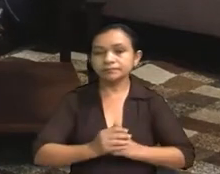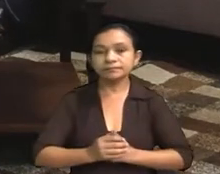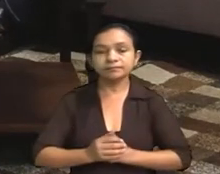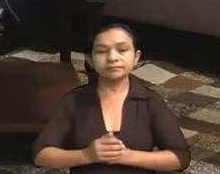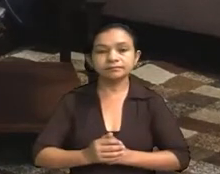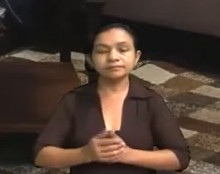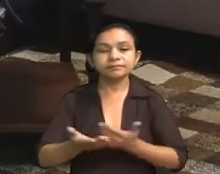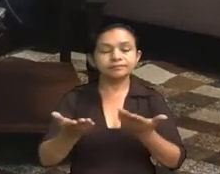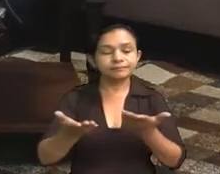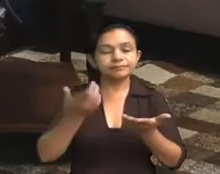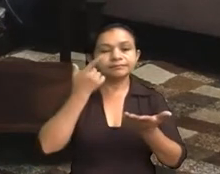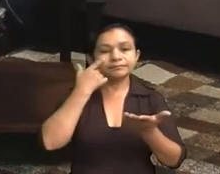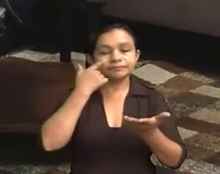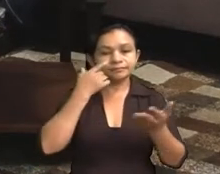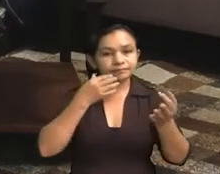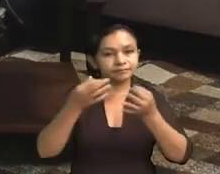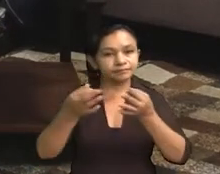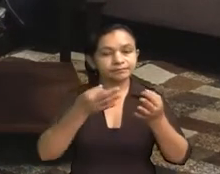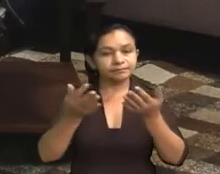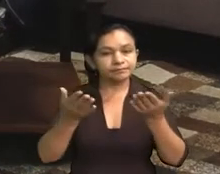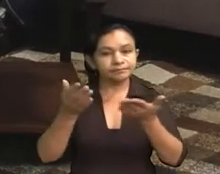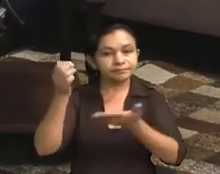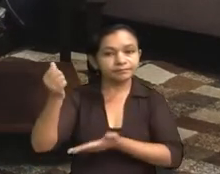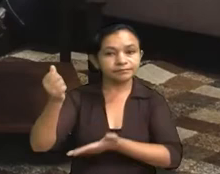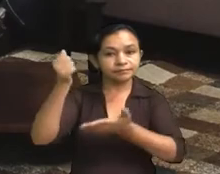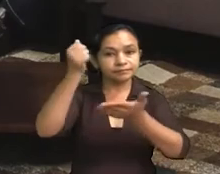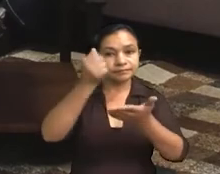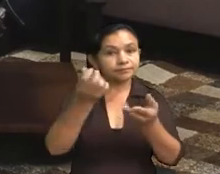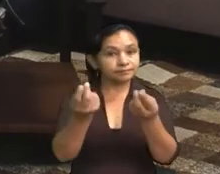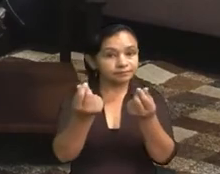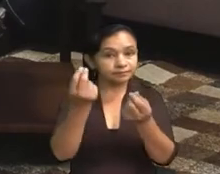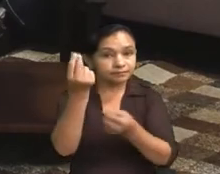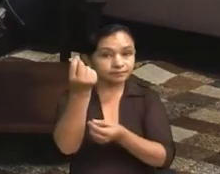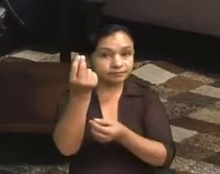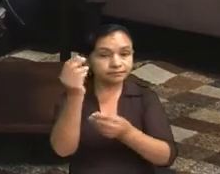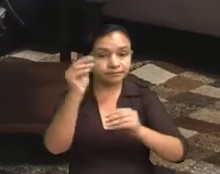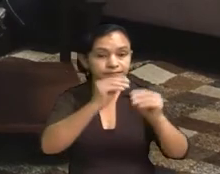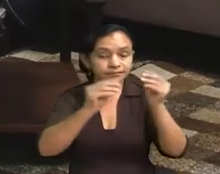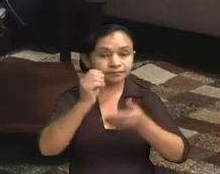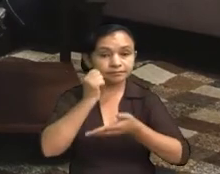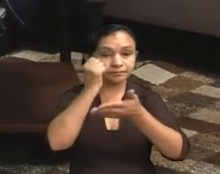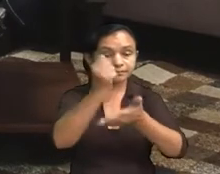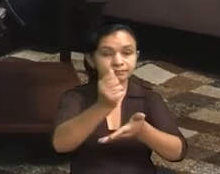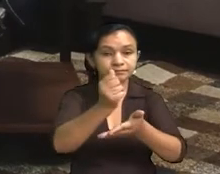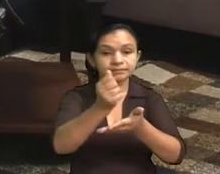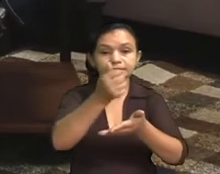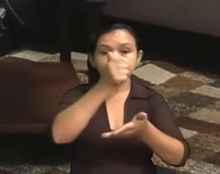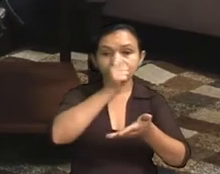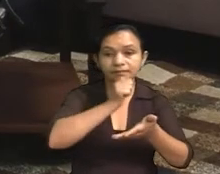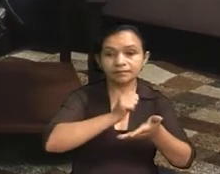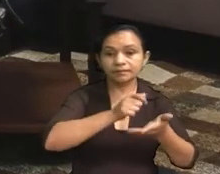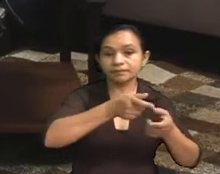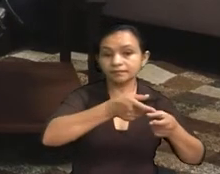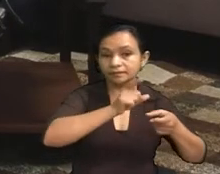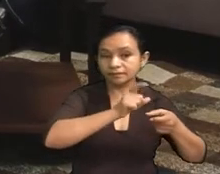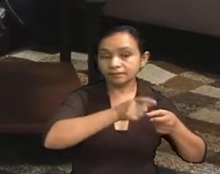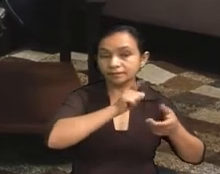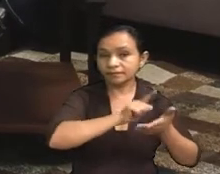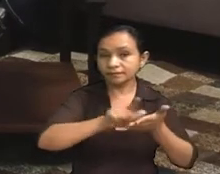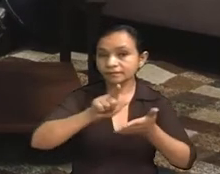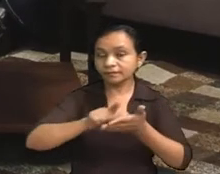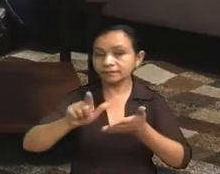2007. Mira, la inversión en pública en el sector de agua y saneamiento ha